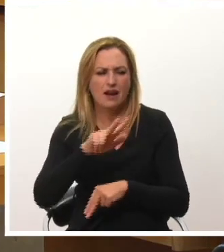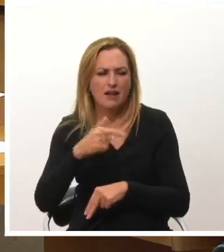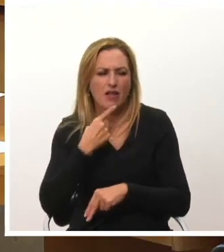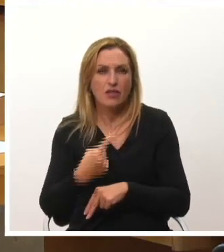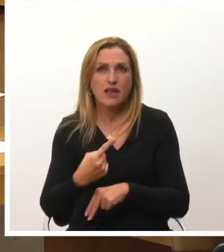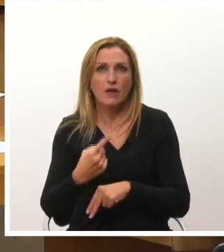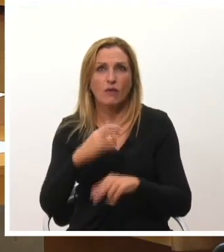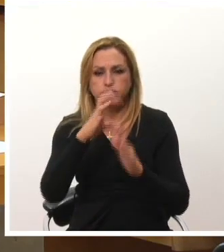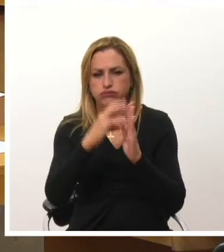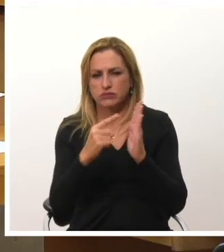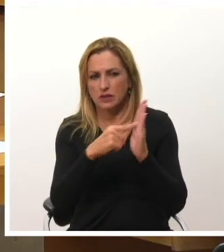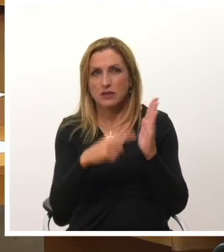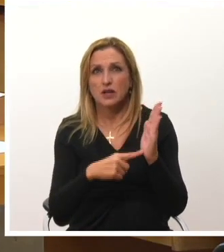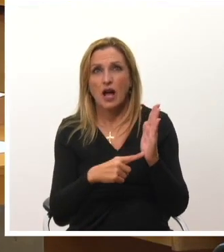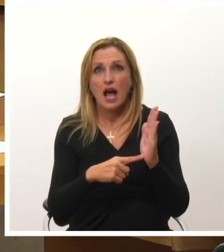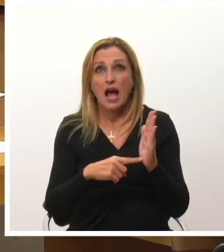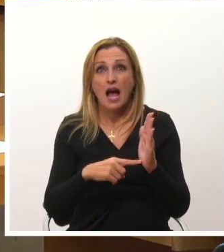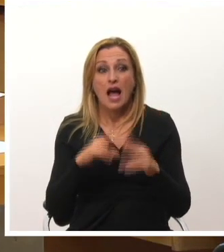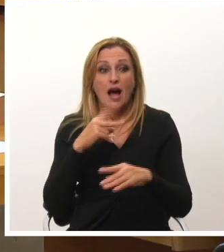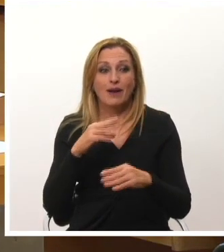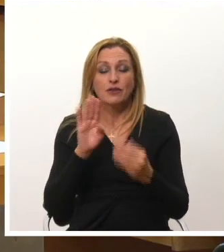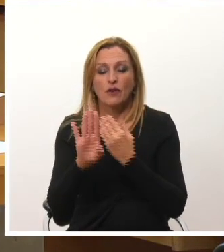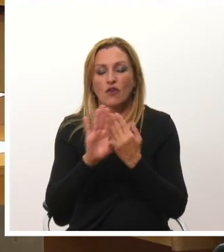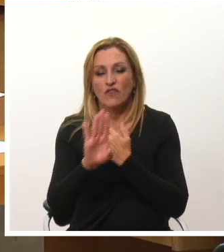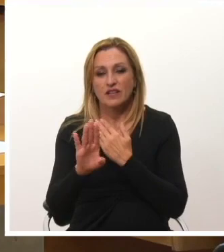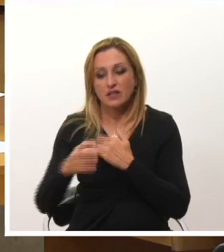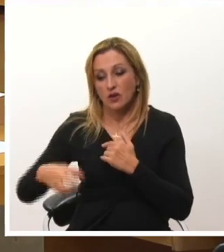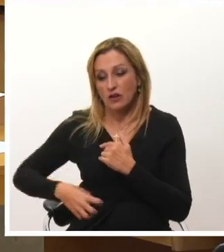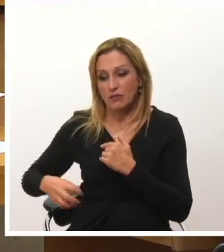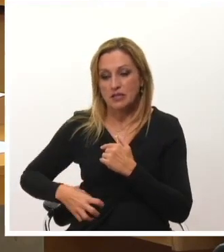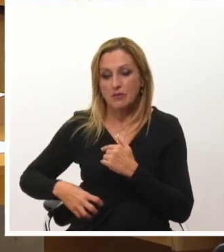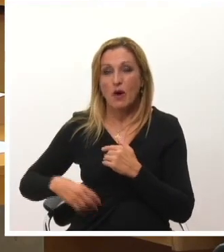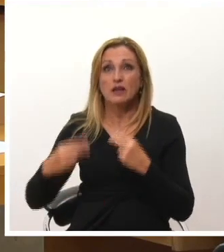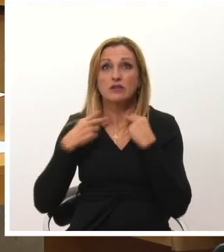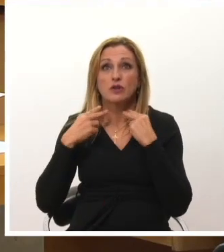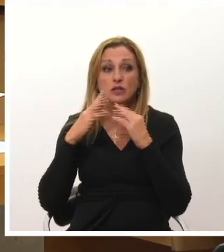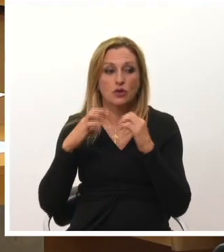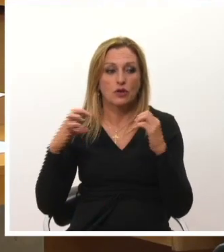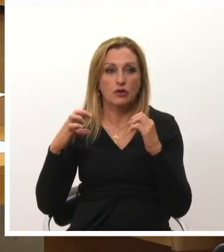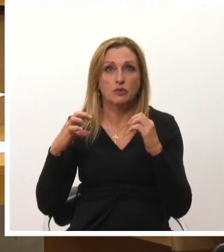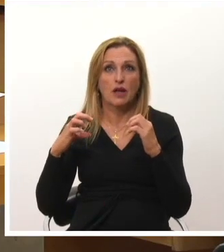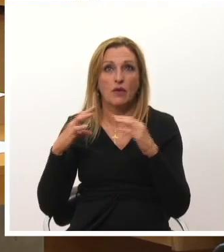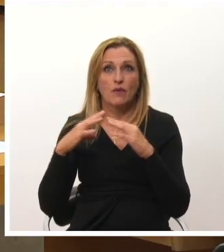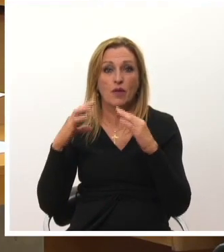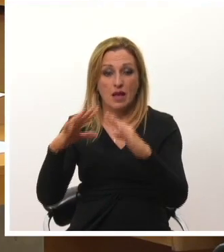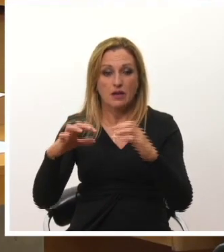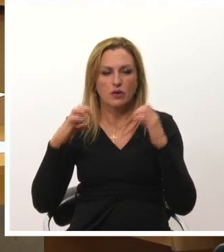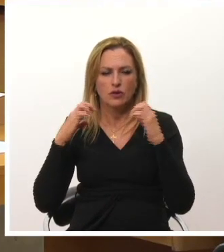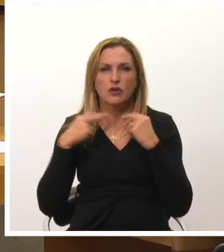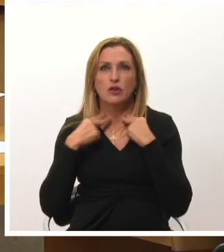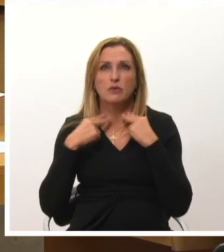hablando de los vecinos del príncipe en el congreso de los diputados dijo ayer los vecinos del príncipe son Leo textualmente